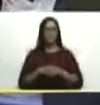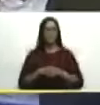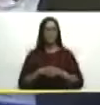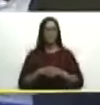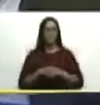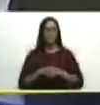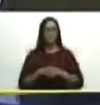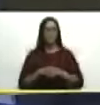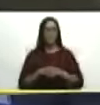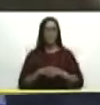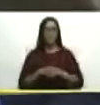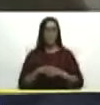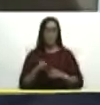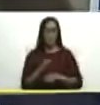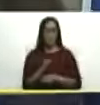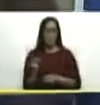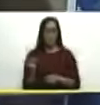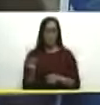Correcto, ¿verdad?